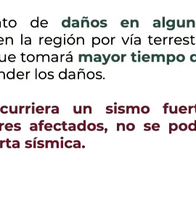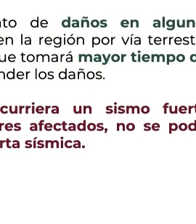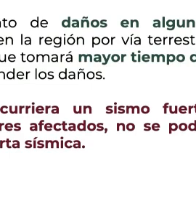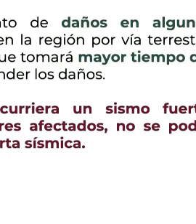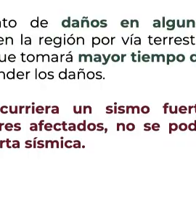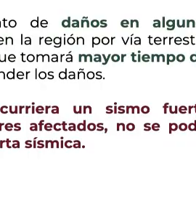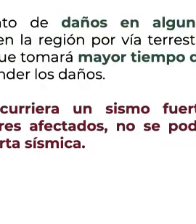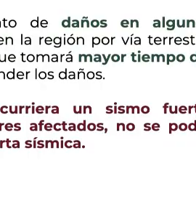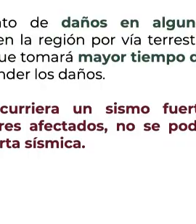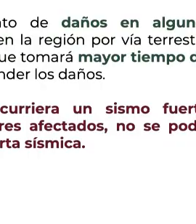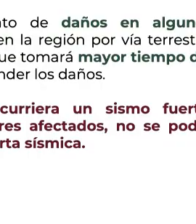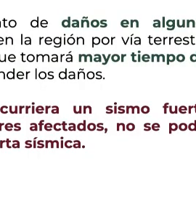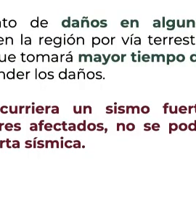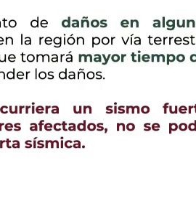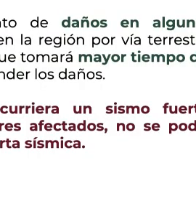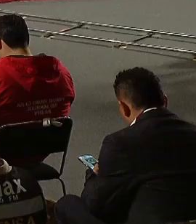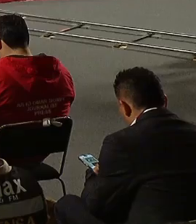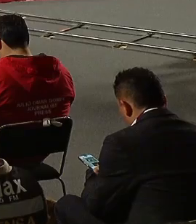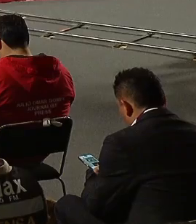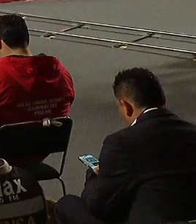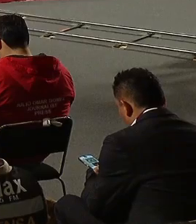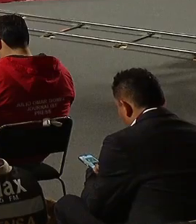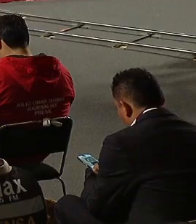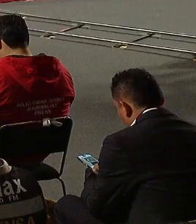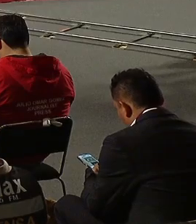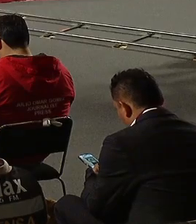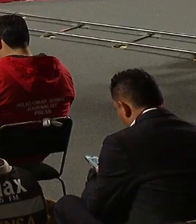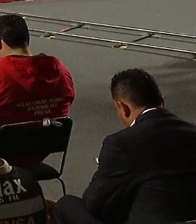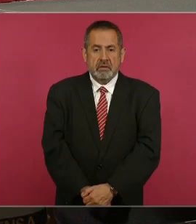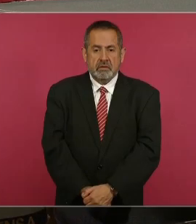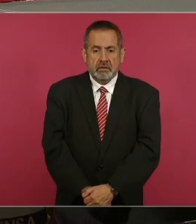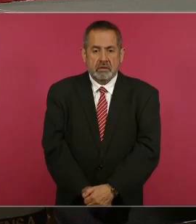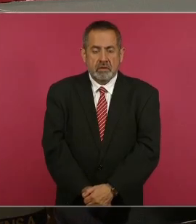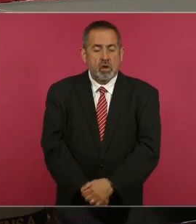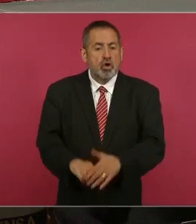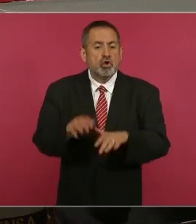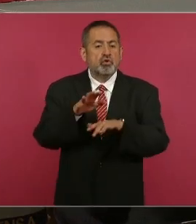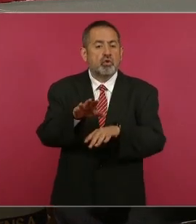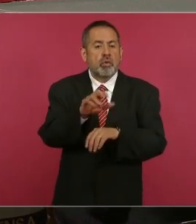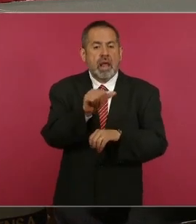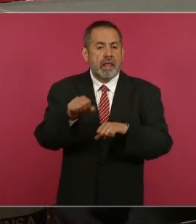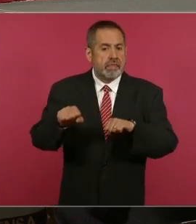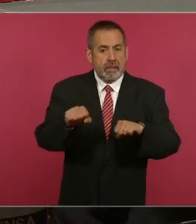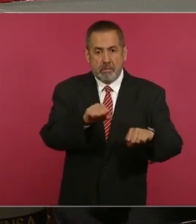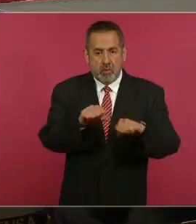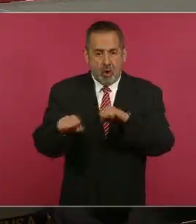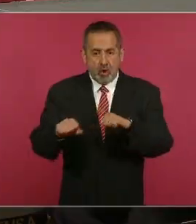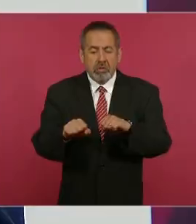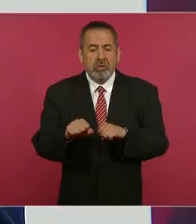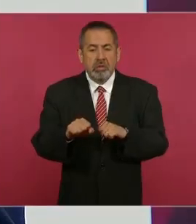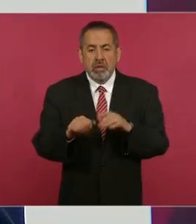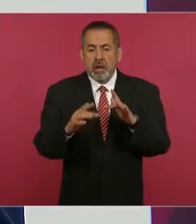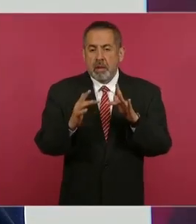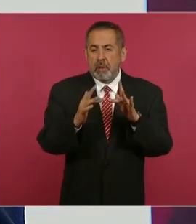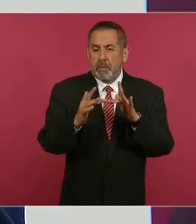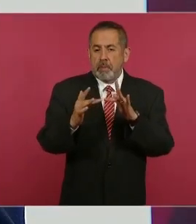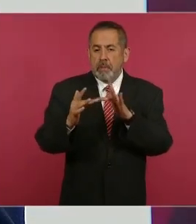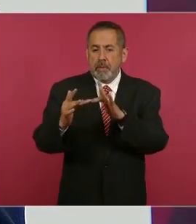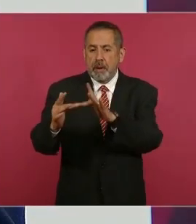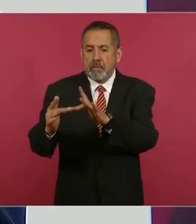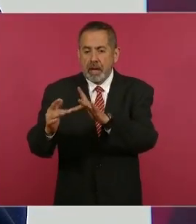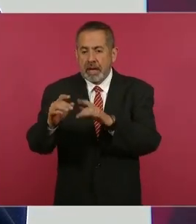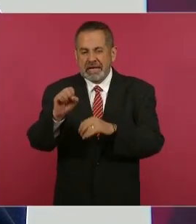situación impidió la comunicación de 27 sensores del sistema de alerta sísmica mexicano